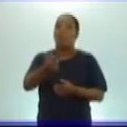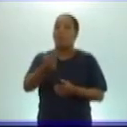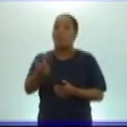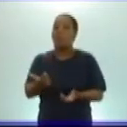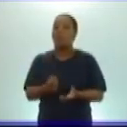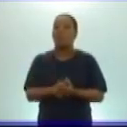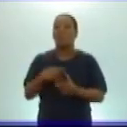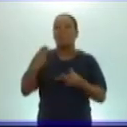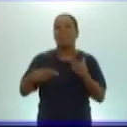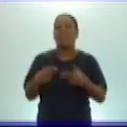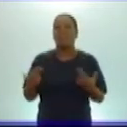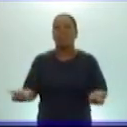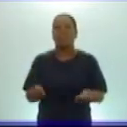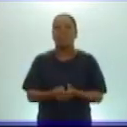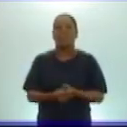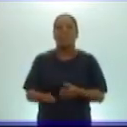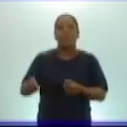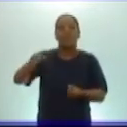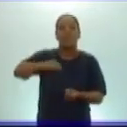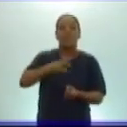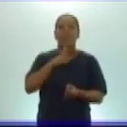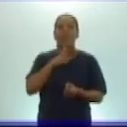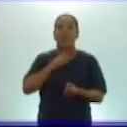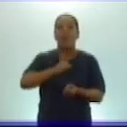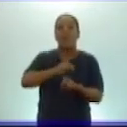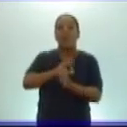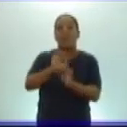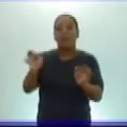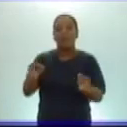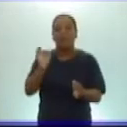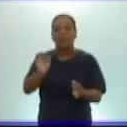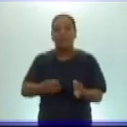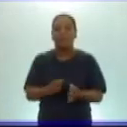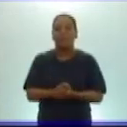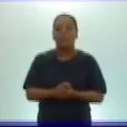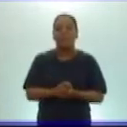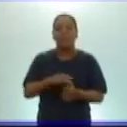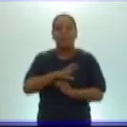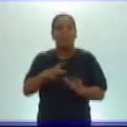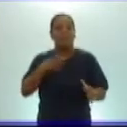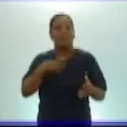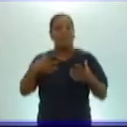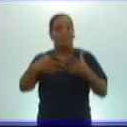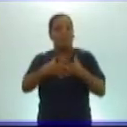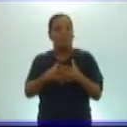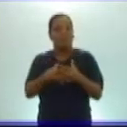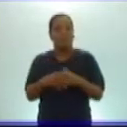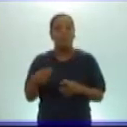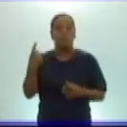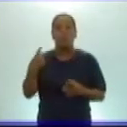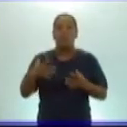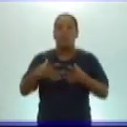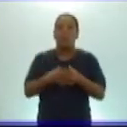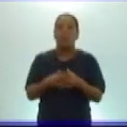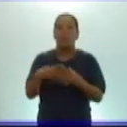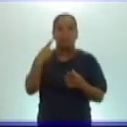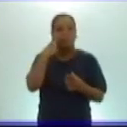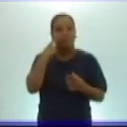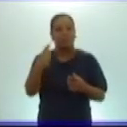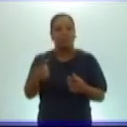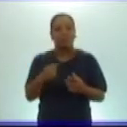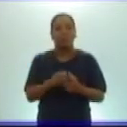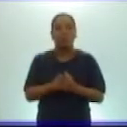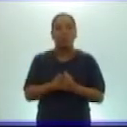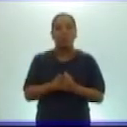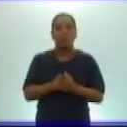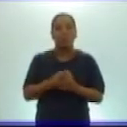¿Qué hacemos? Le añadimos agua, ¿verdad? Bueno, en ese momento ya tenemos una mezcla que, como ustedes conocen según su aspecto